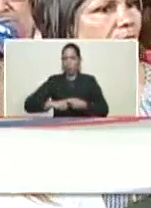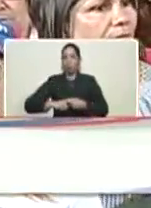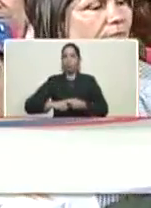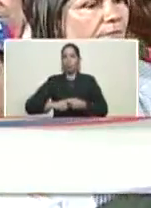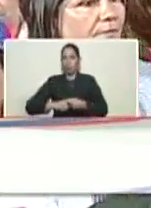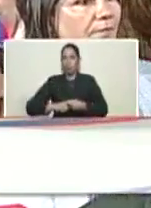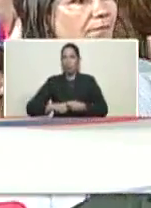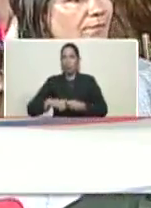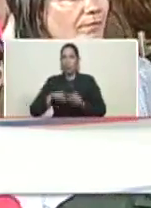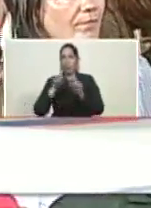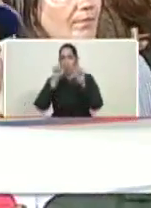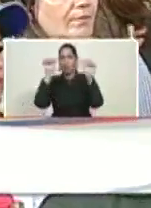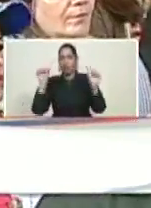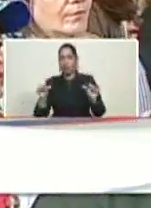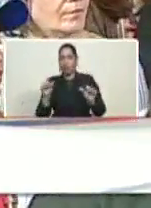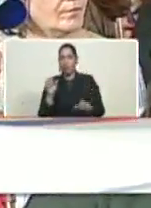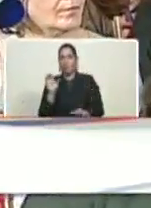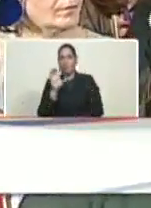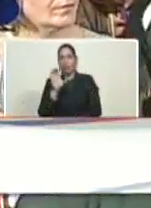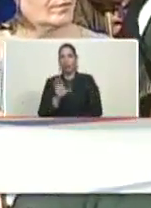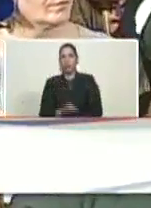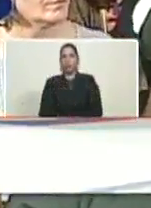BQR.